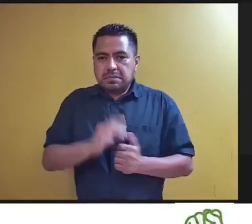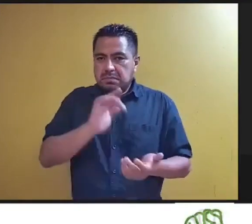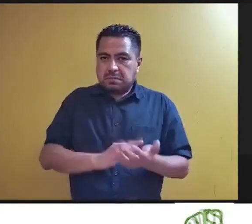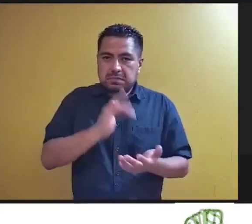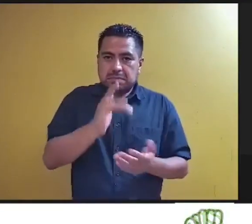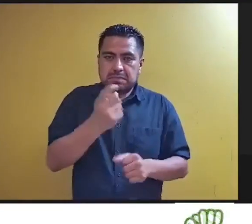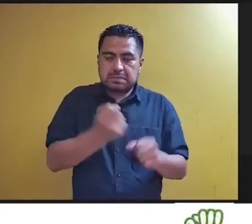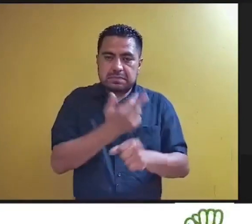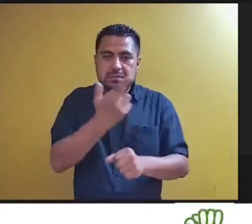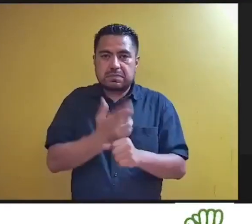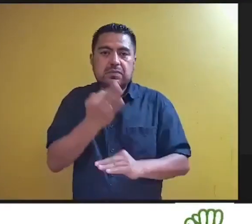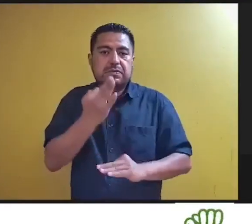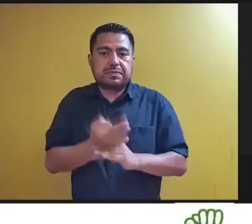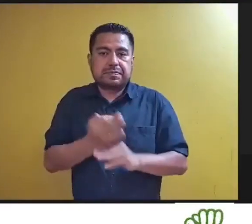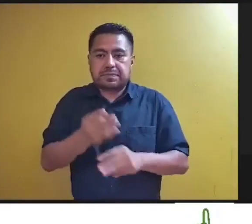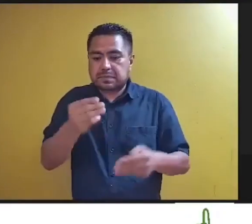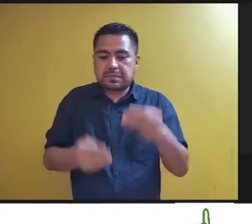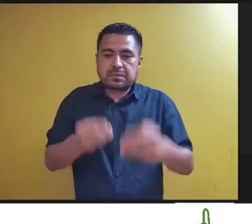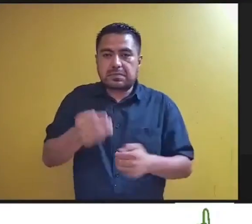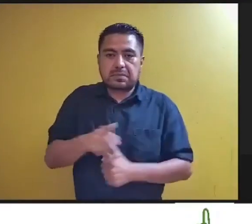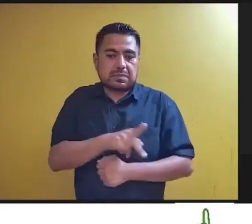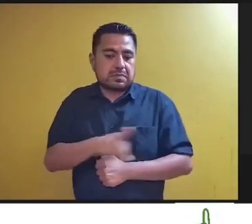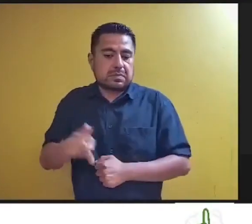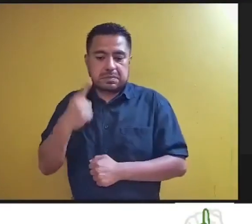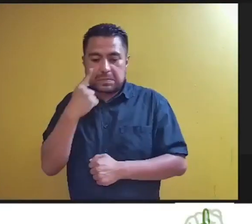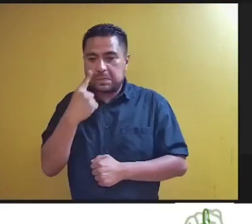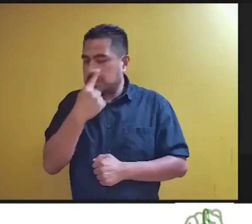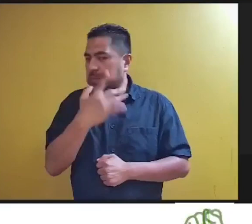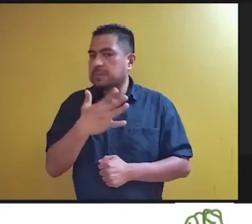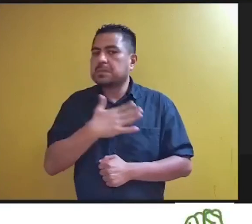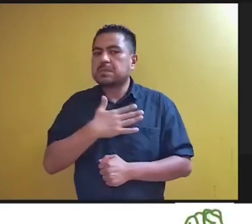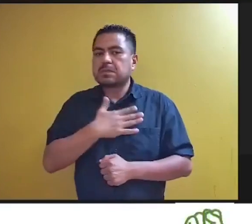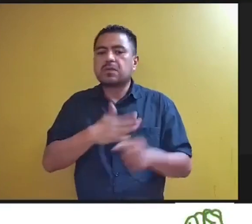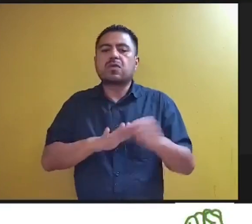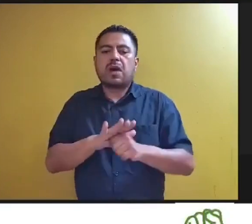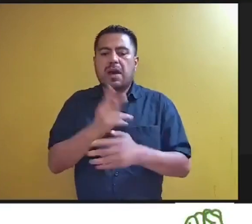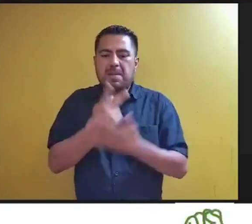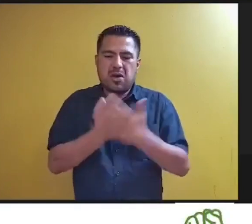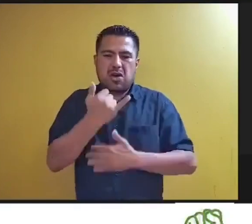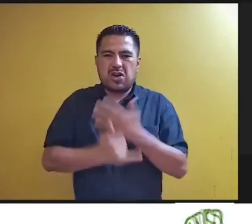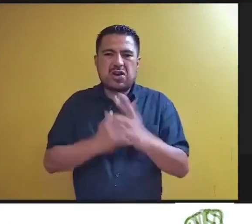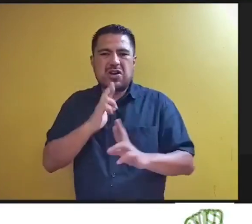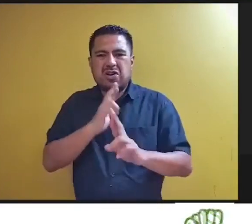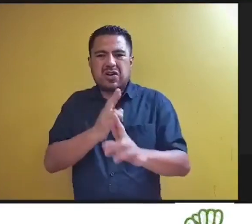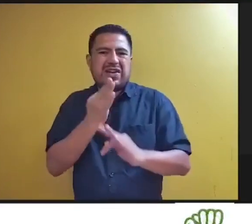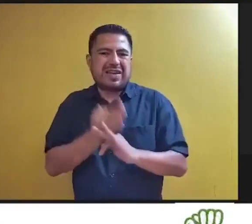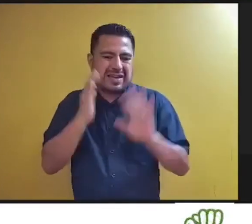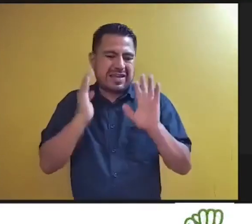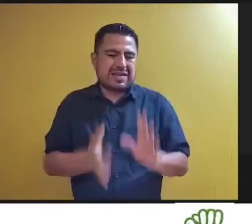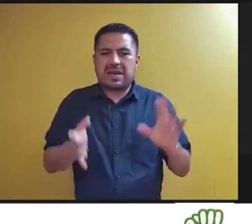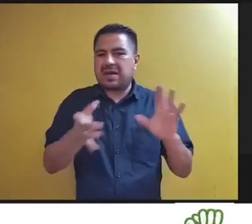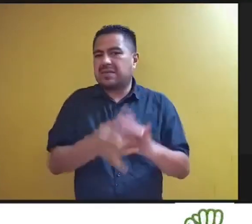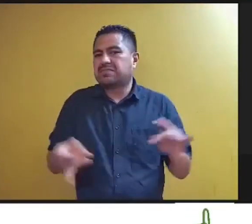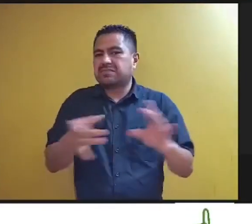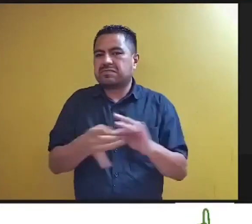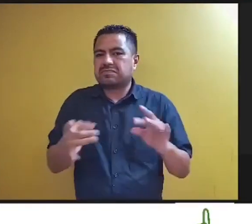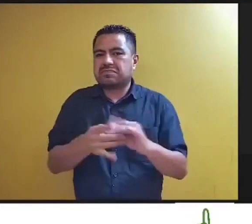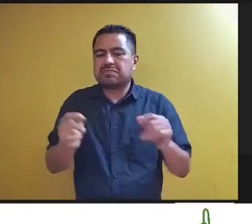Gracias, secretario. Magistradas, magistrado, está a nuestra consideración el proyecto de resolución del que se ha dado cuenta.